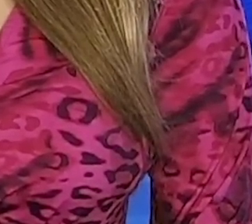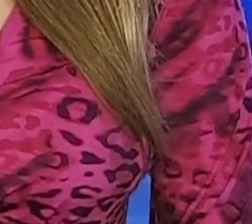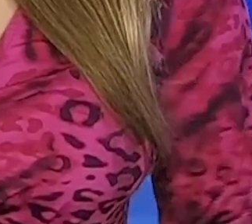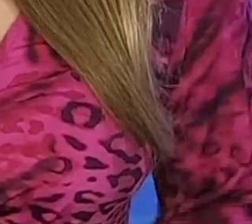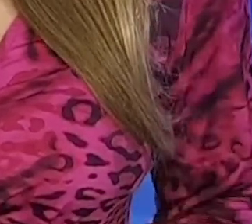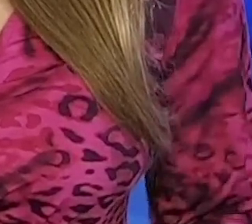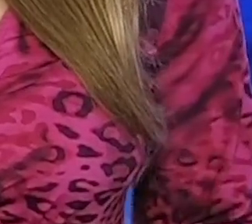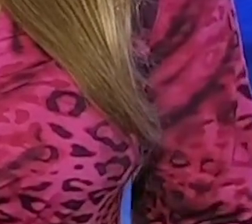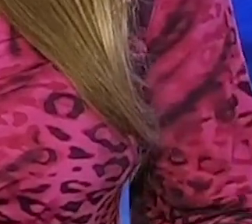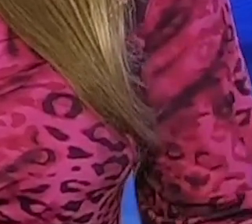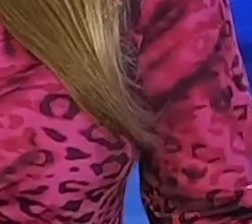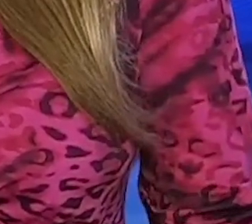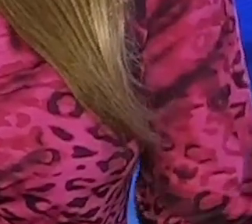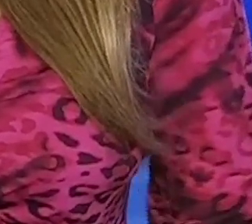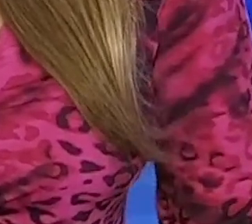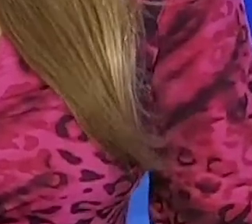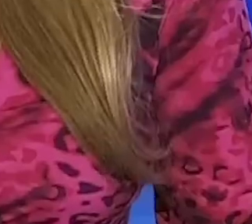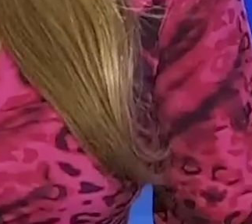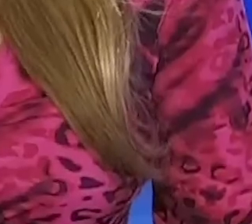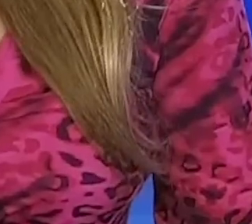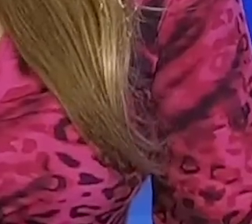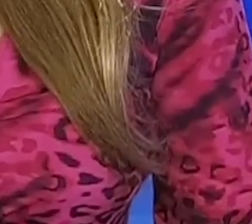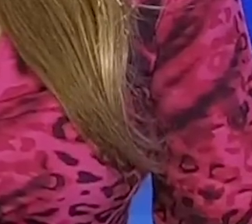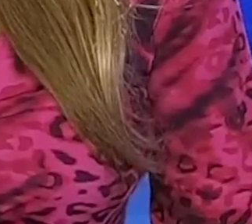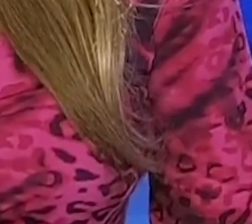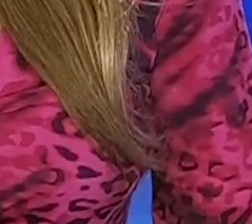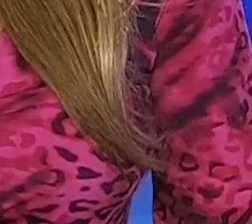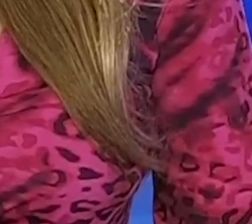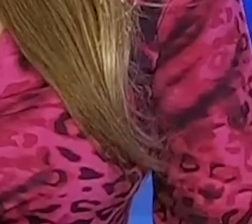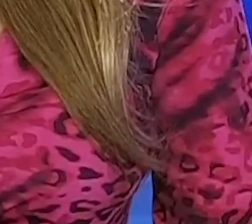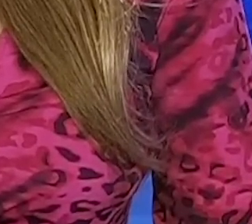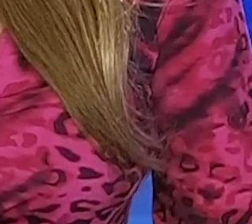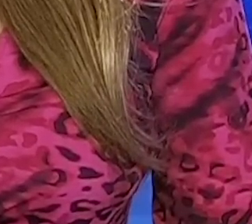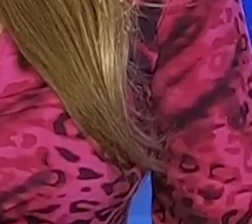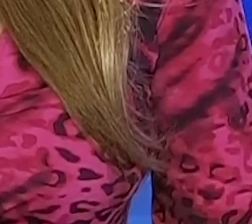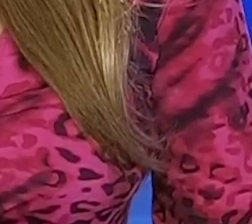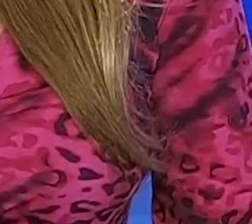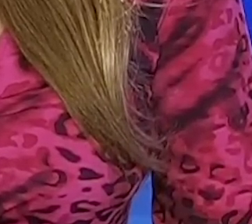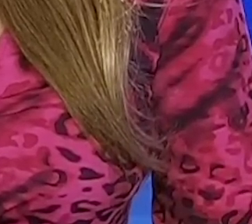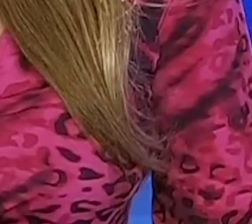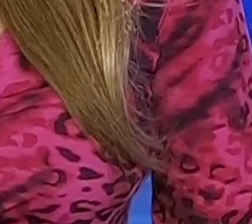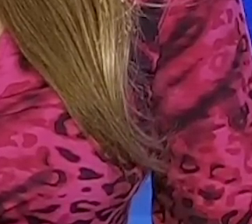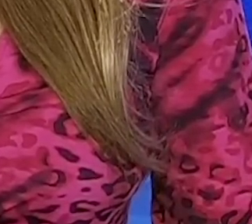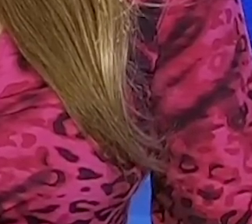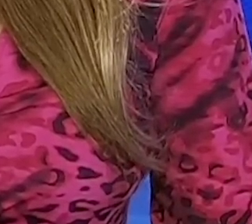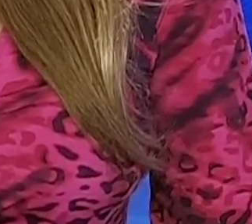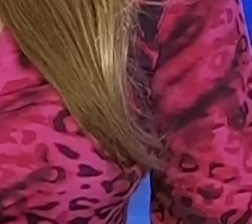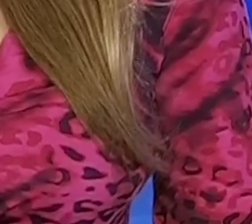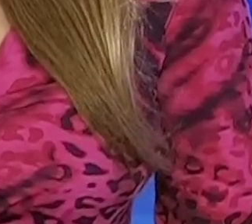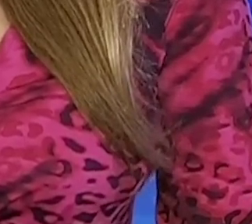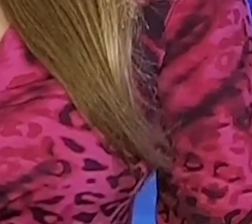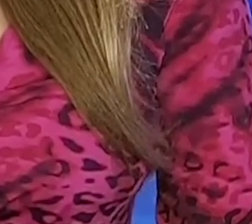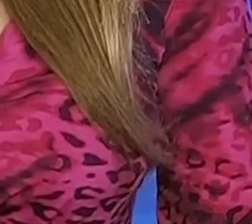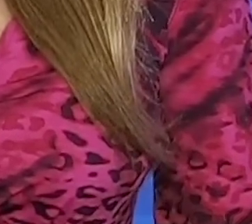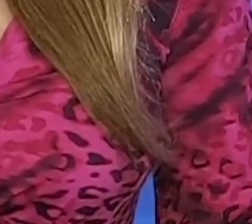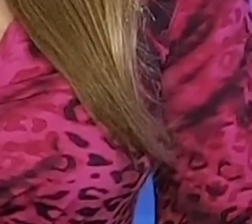que hoy miércoles en Quito la restricción de la circulación vehicular es para los vehículos que tienen placas que terminan con los